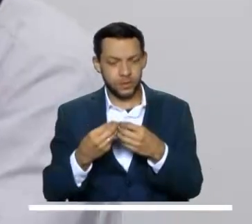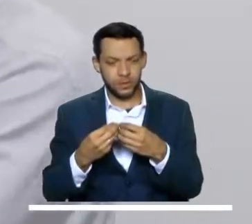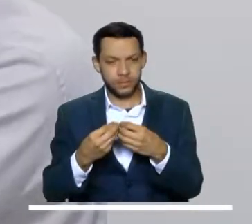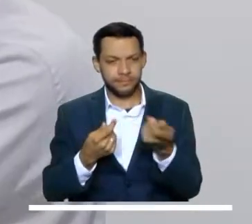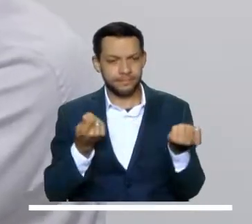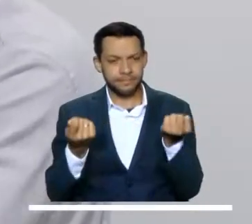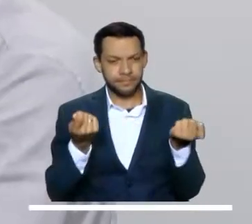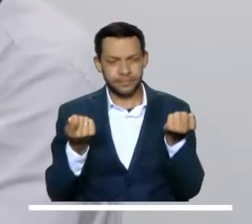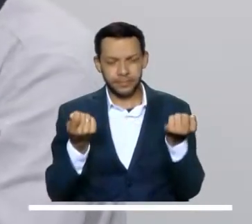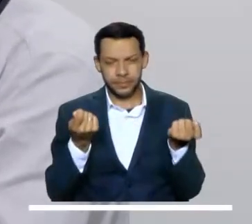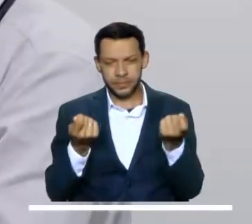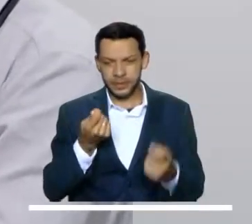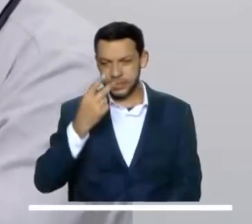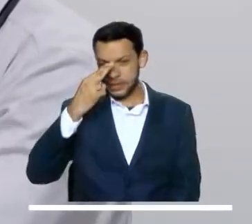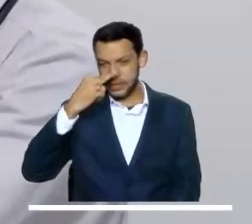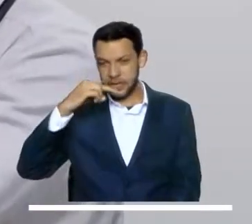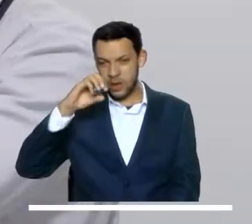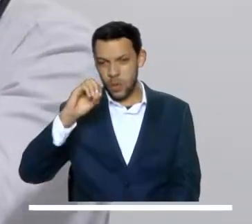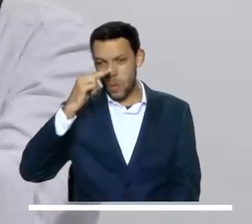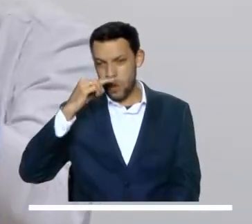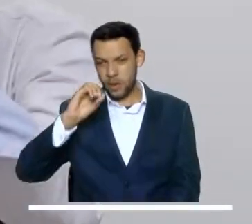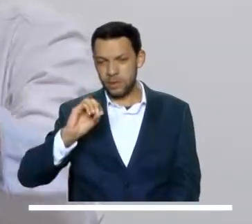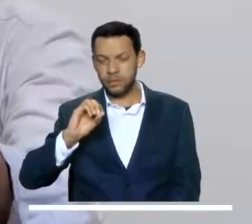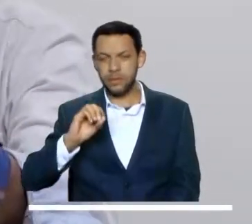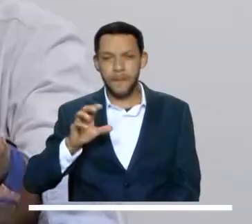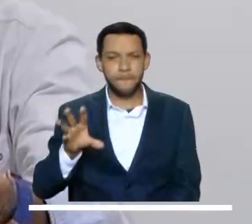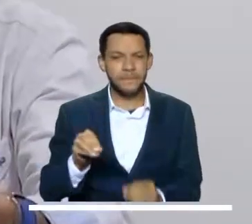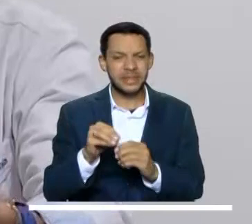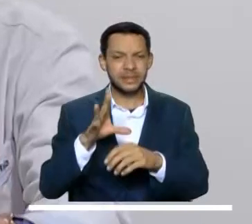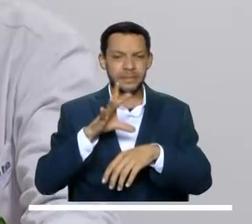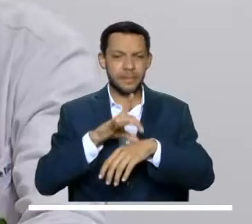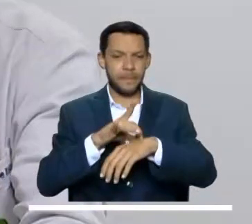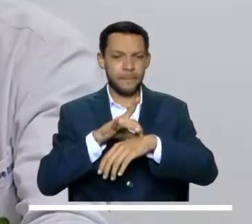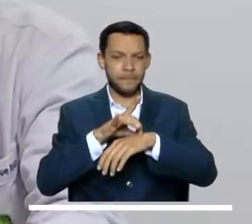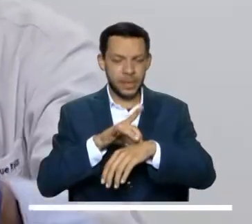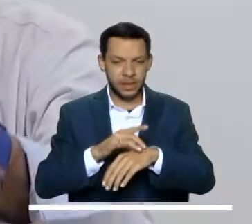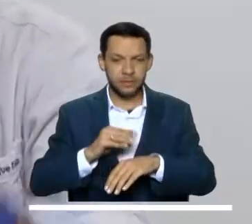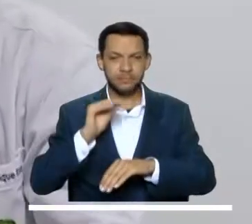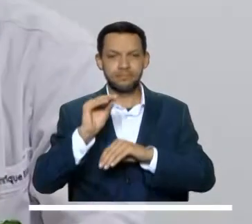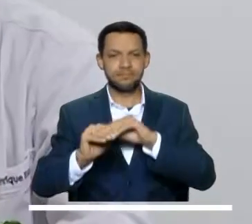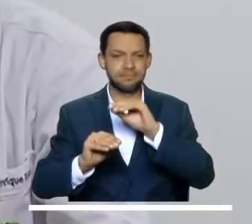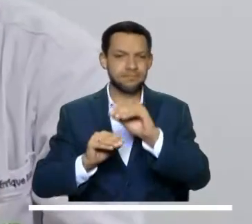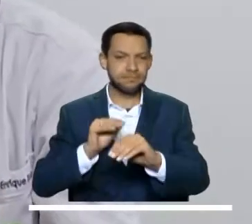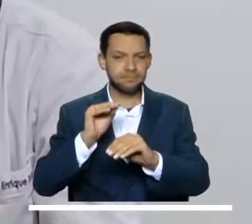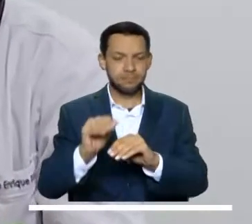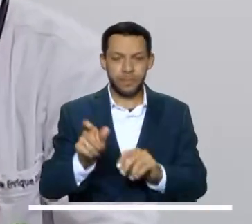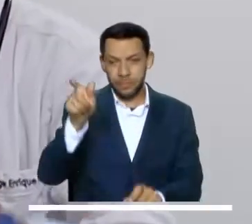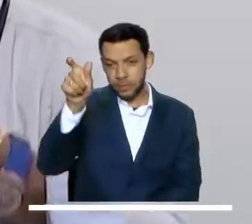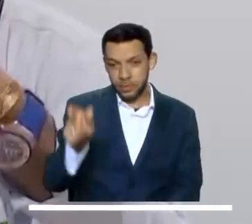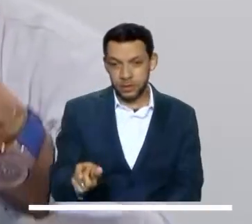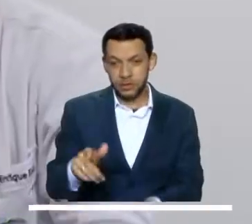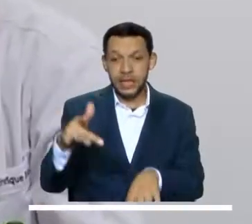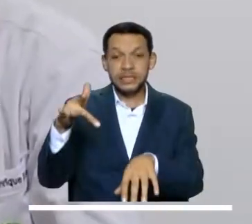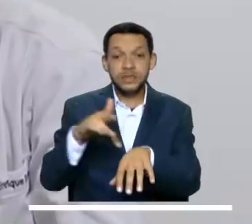Luis Guillermo, pero como médico, que usted le dé ese mensaje a las personas que no es tratar el síntoma, que hay que poner el